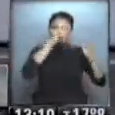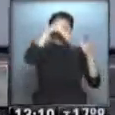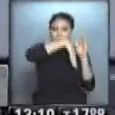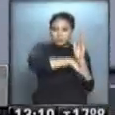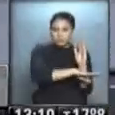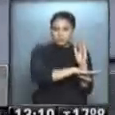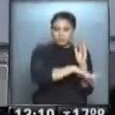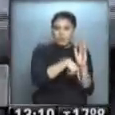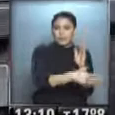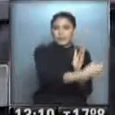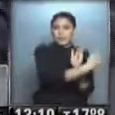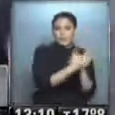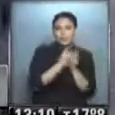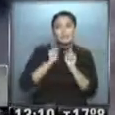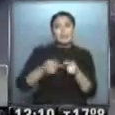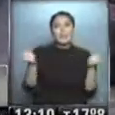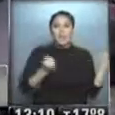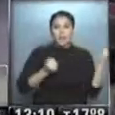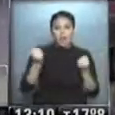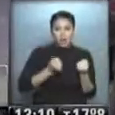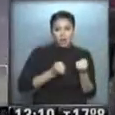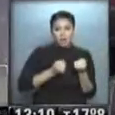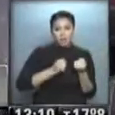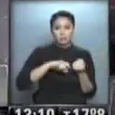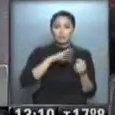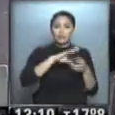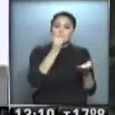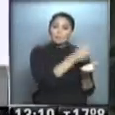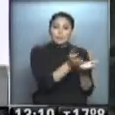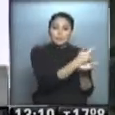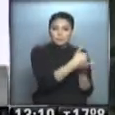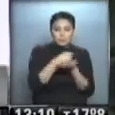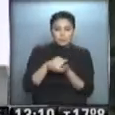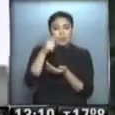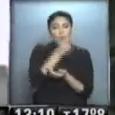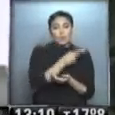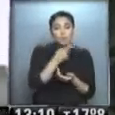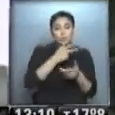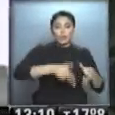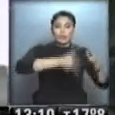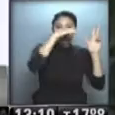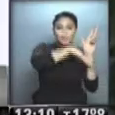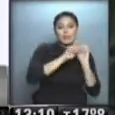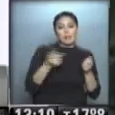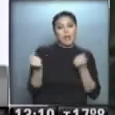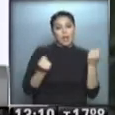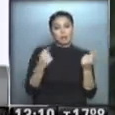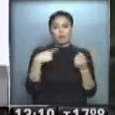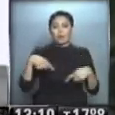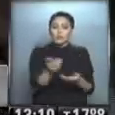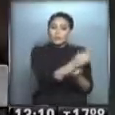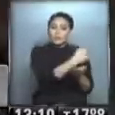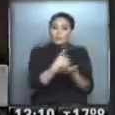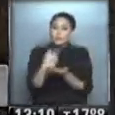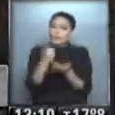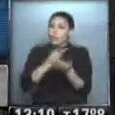Ravignani 2360 y en el auto Renault Megane del portero. Y atención, en ambos casos, esta información de la UBA indica